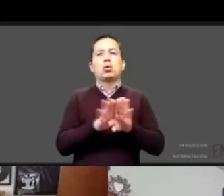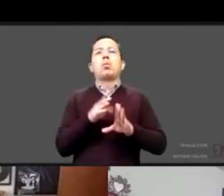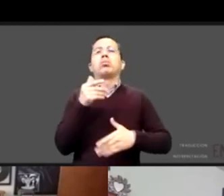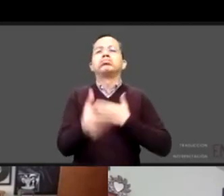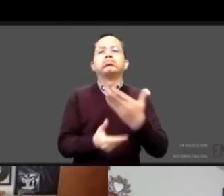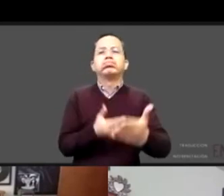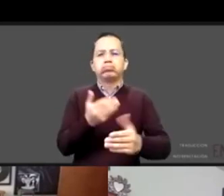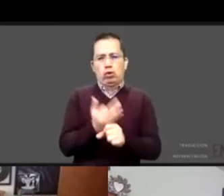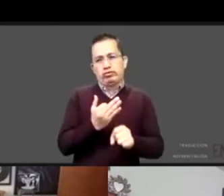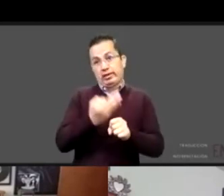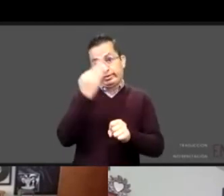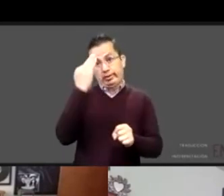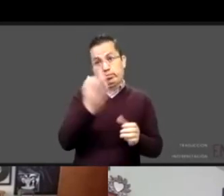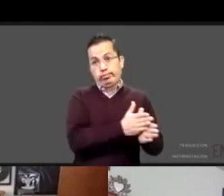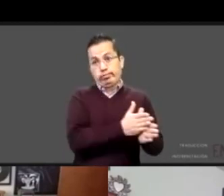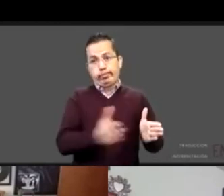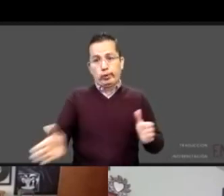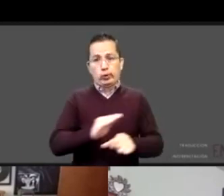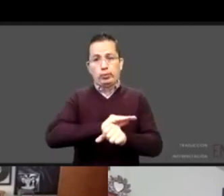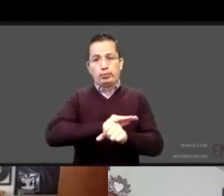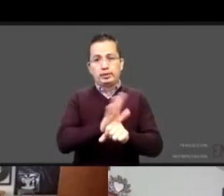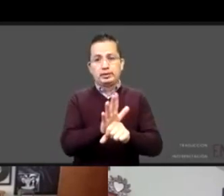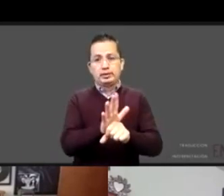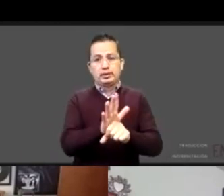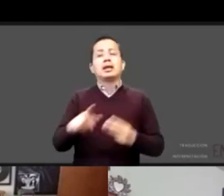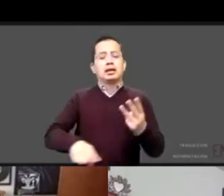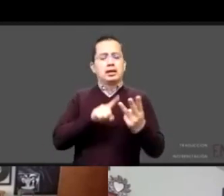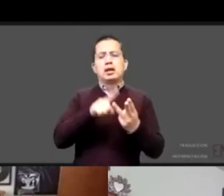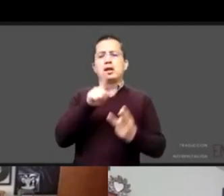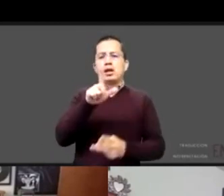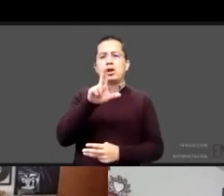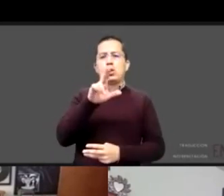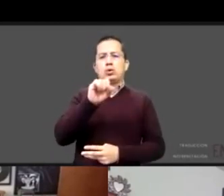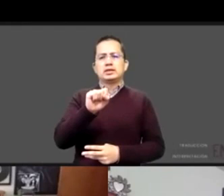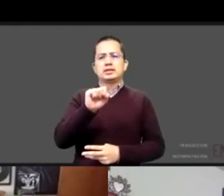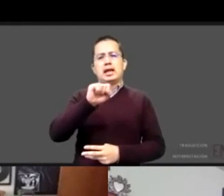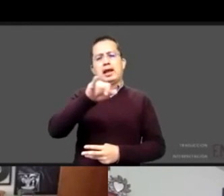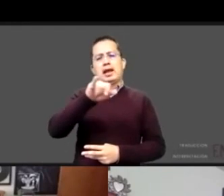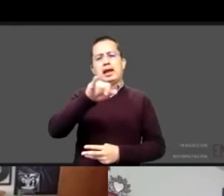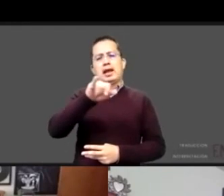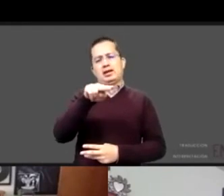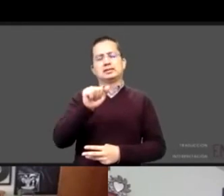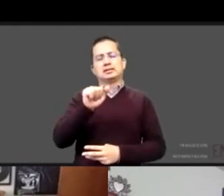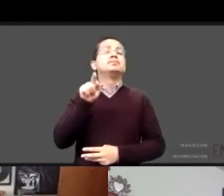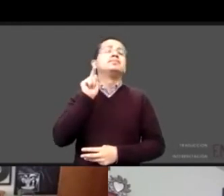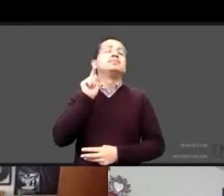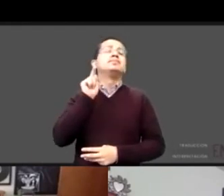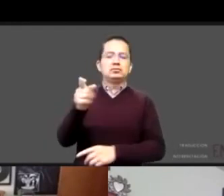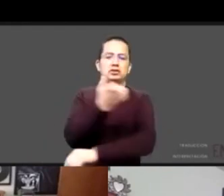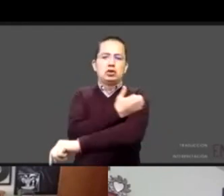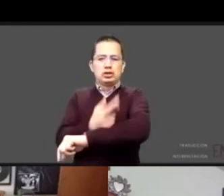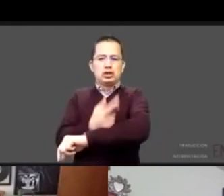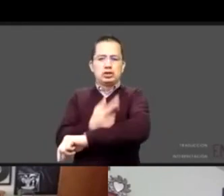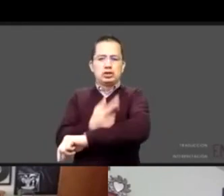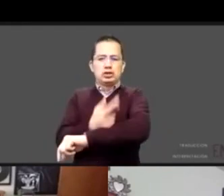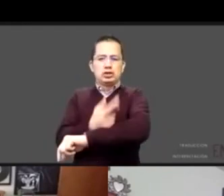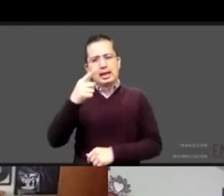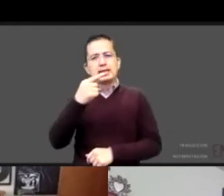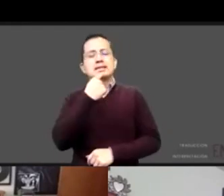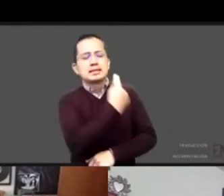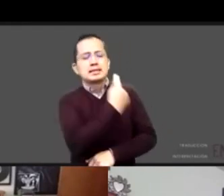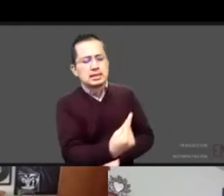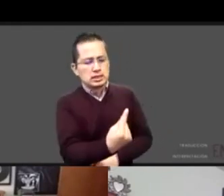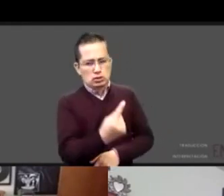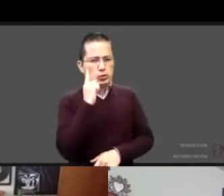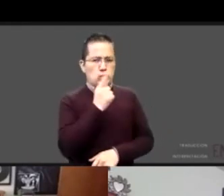a un excelente amigo, Luis Albernaz, coordinador del Área de Promoción y Protección de Derechos de Niñas, Niños y